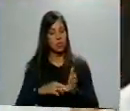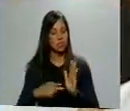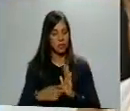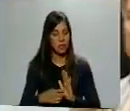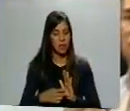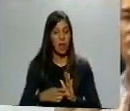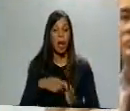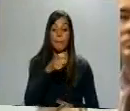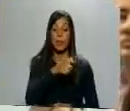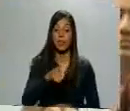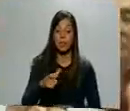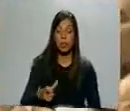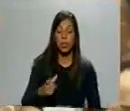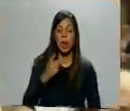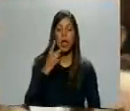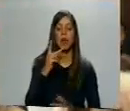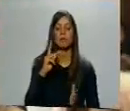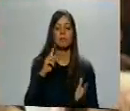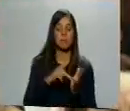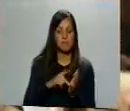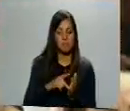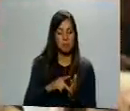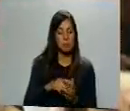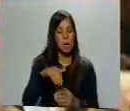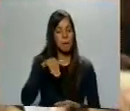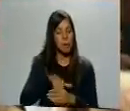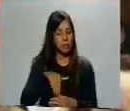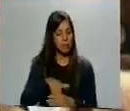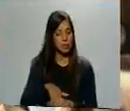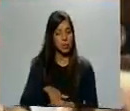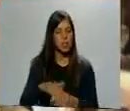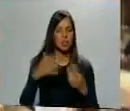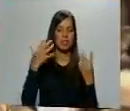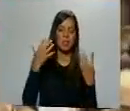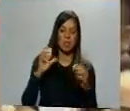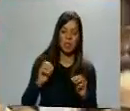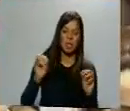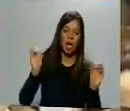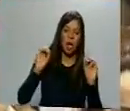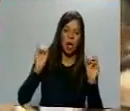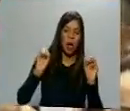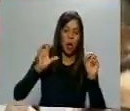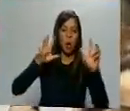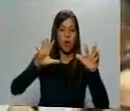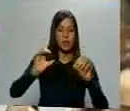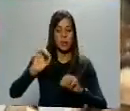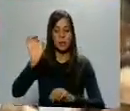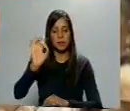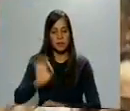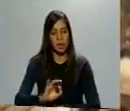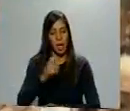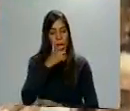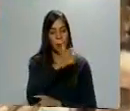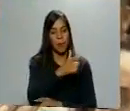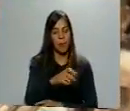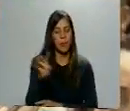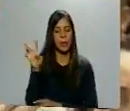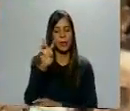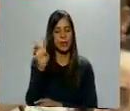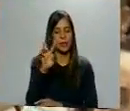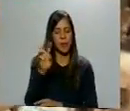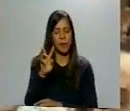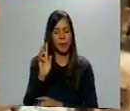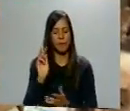esas personas que son el más del 70 u 80% del pueblo venezolano